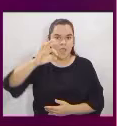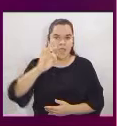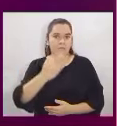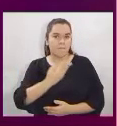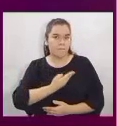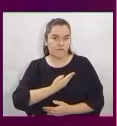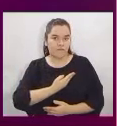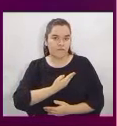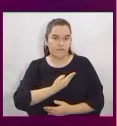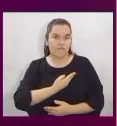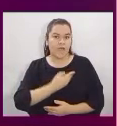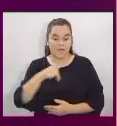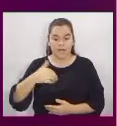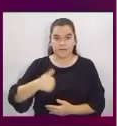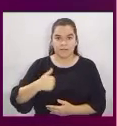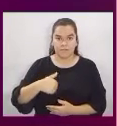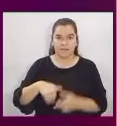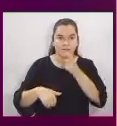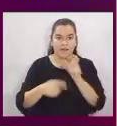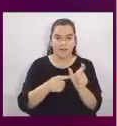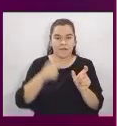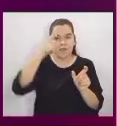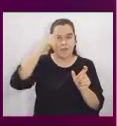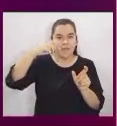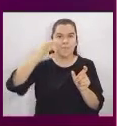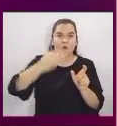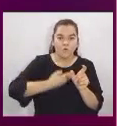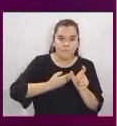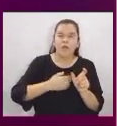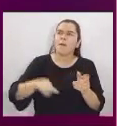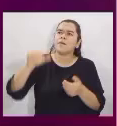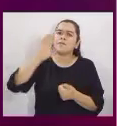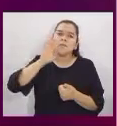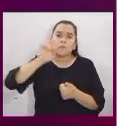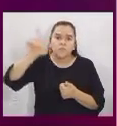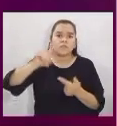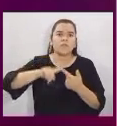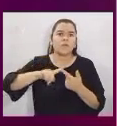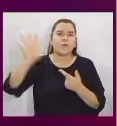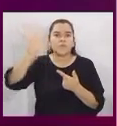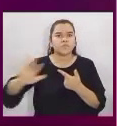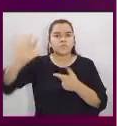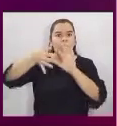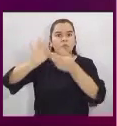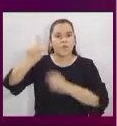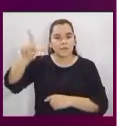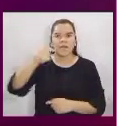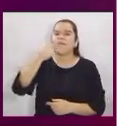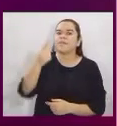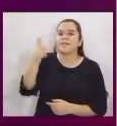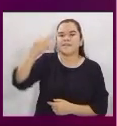les llama EPOF en la Argentina, en Estados Unidos, en América,